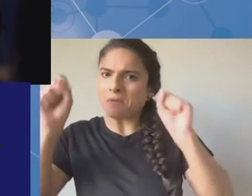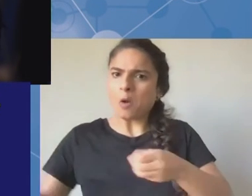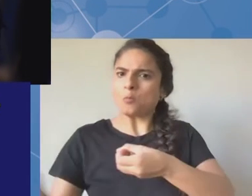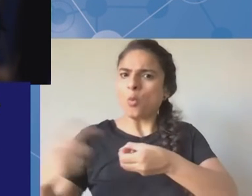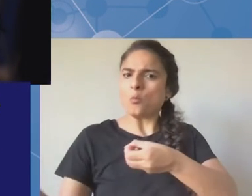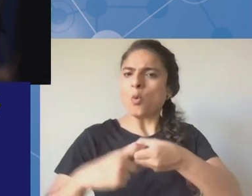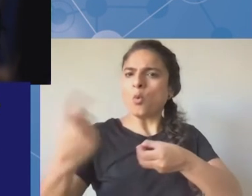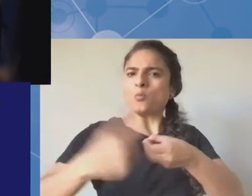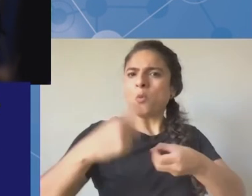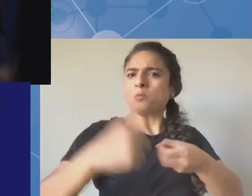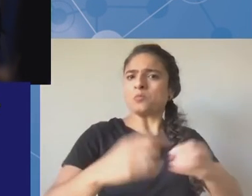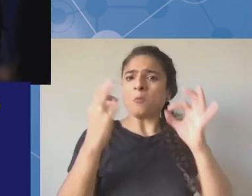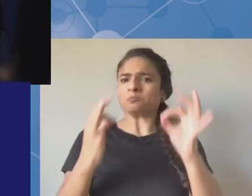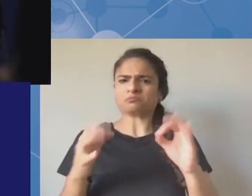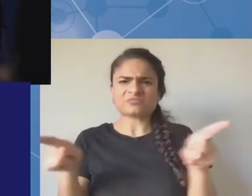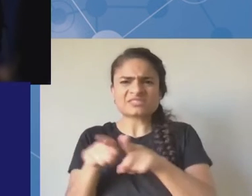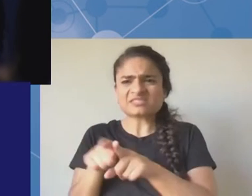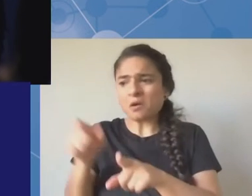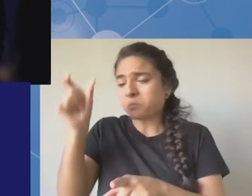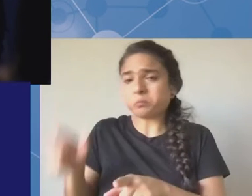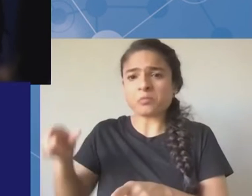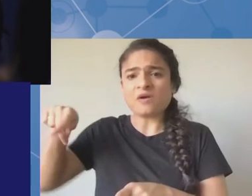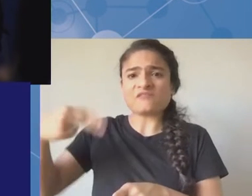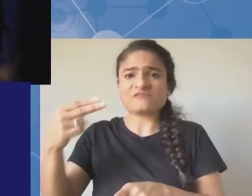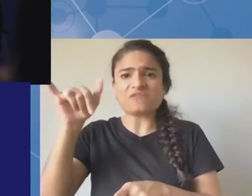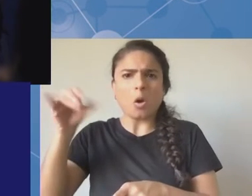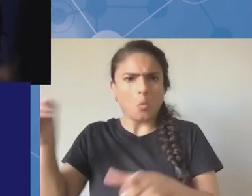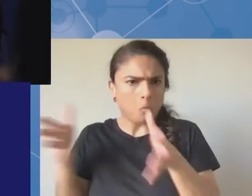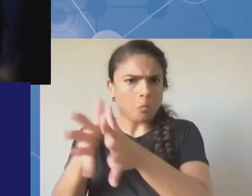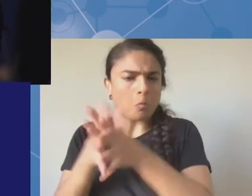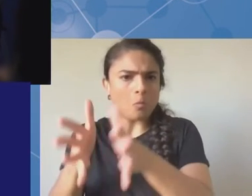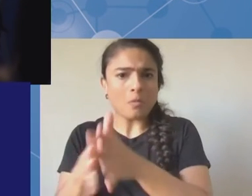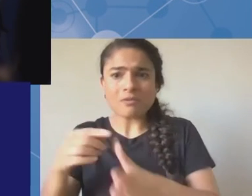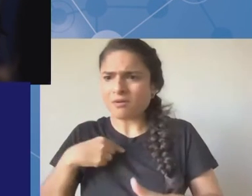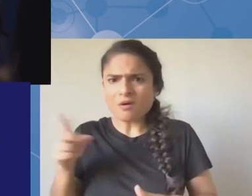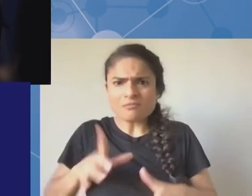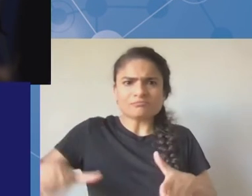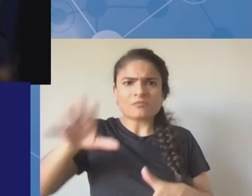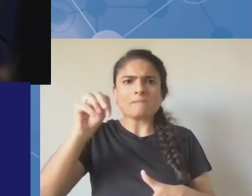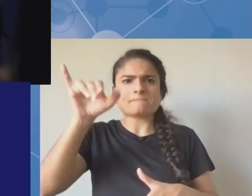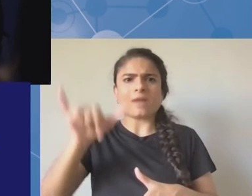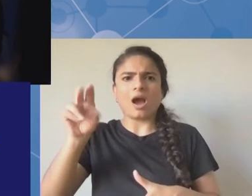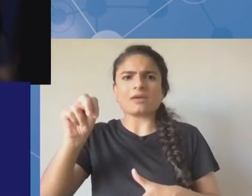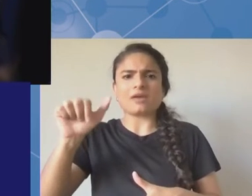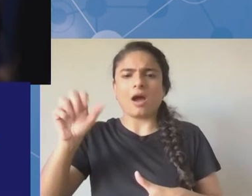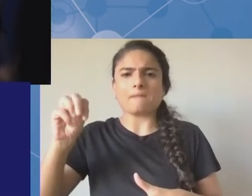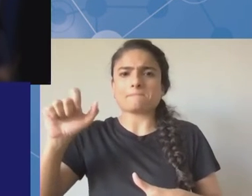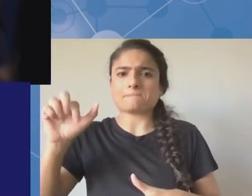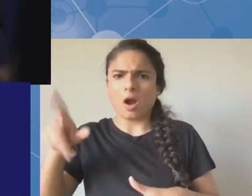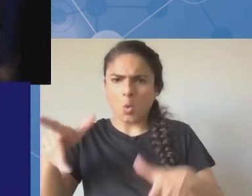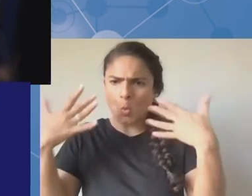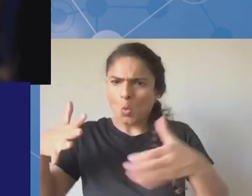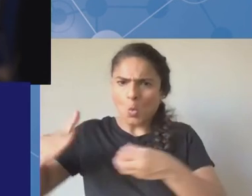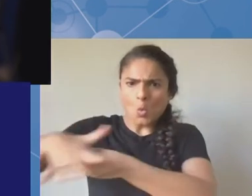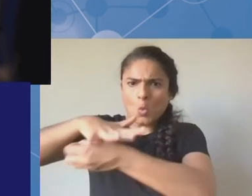por haber hecho posible que todos pudieran conectarse a través de Zoom, también de zonas muy